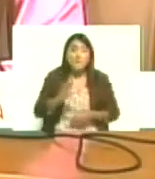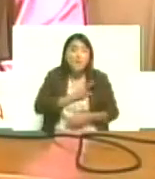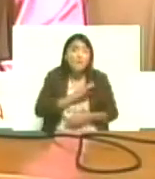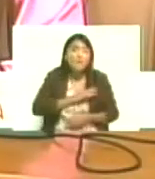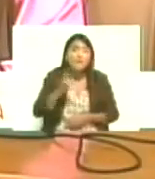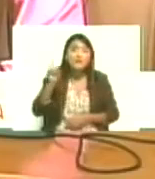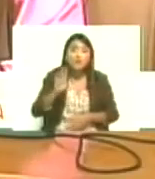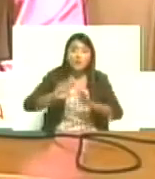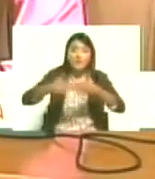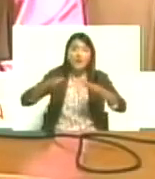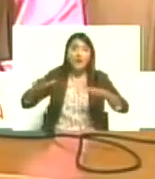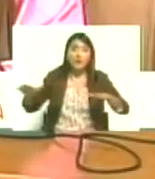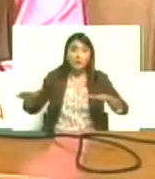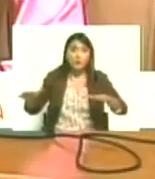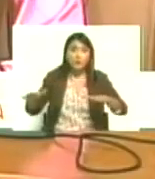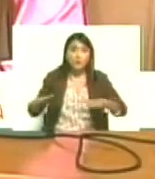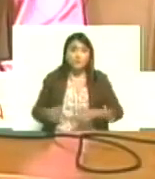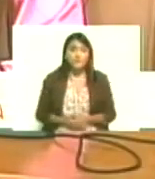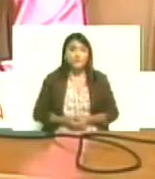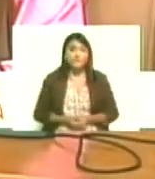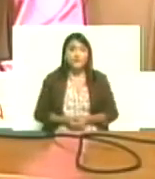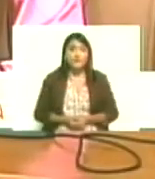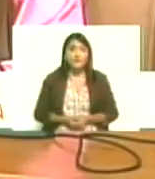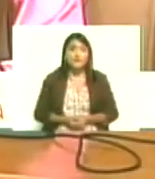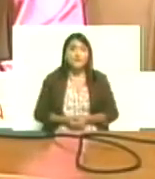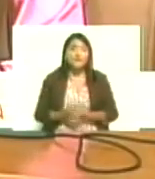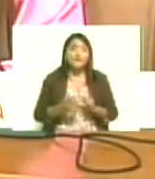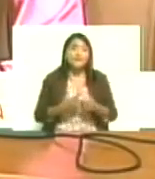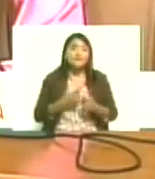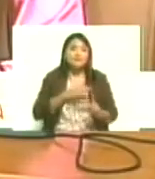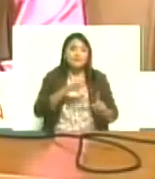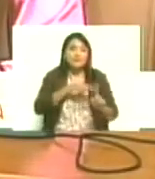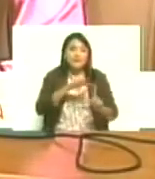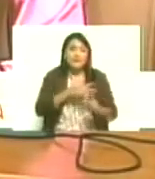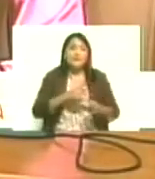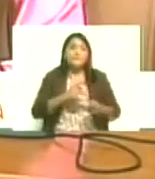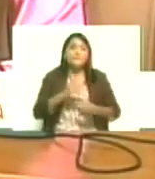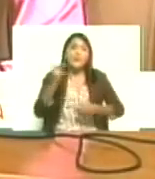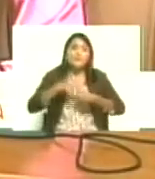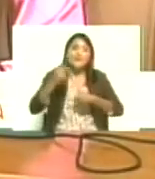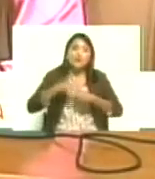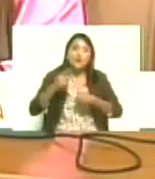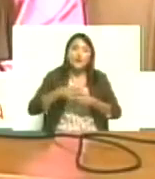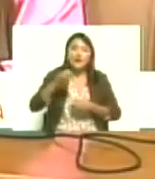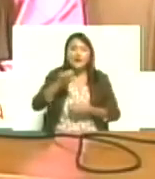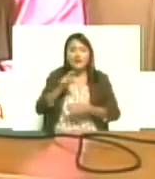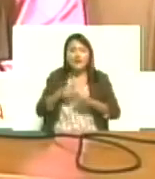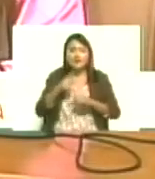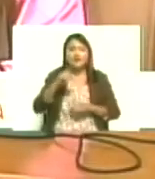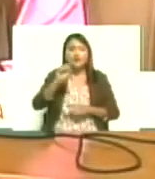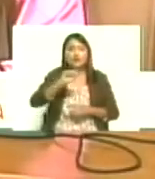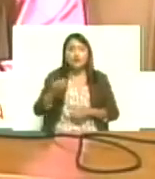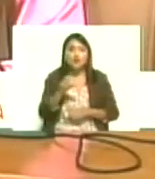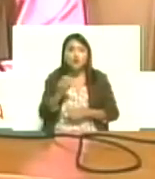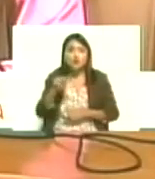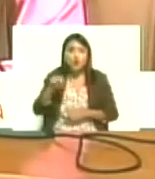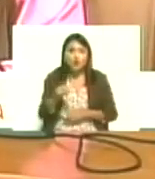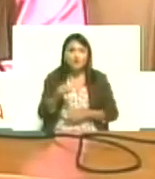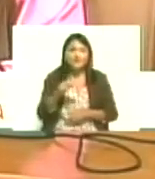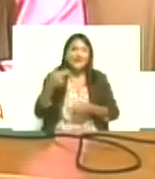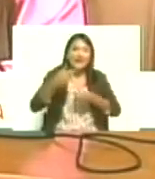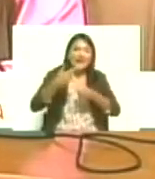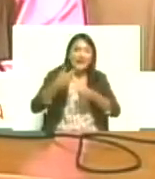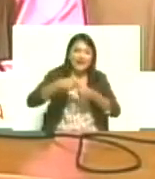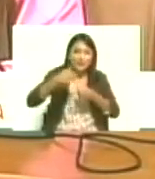marítimo no delimitado, valiéndose para ello de la petrolera ExxonMobil y sus actores políticos y económicos